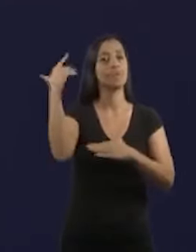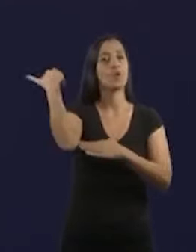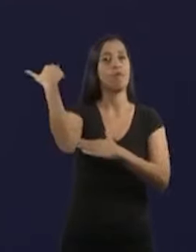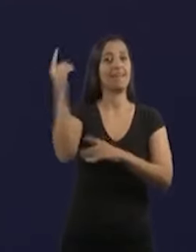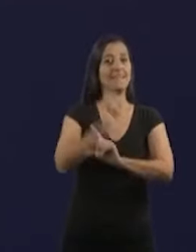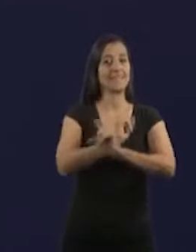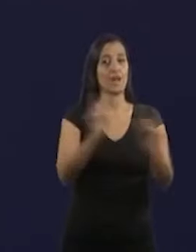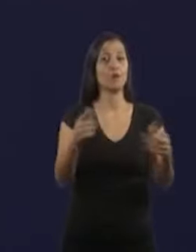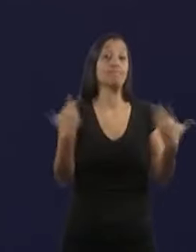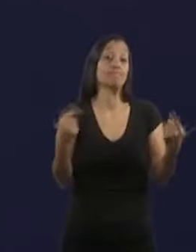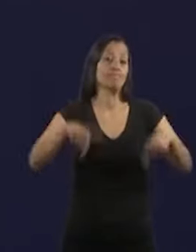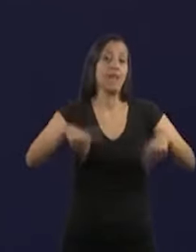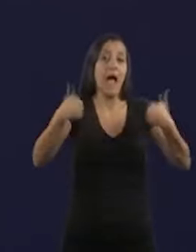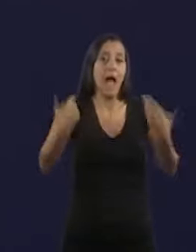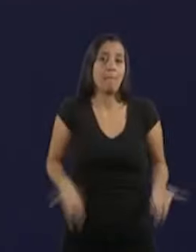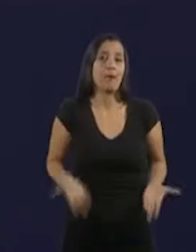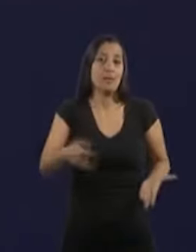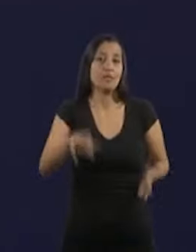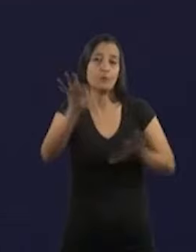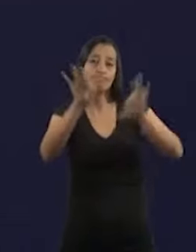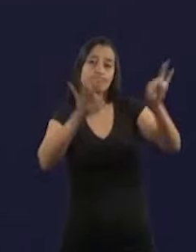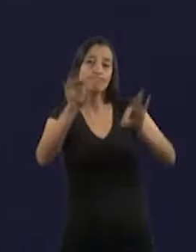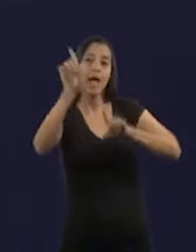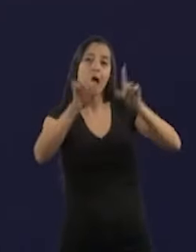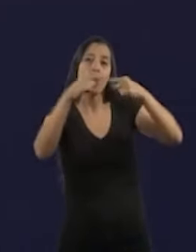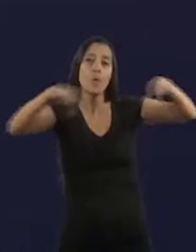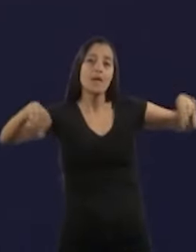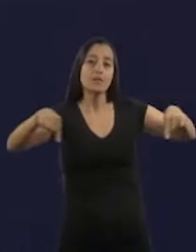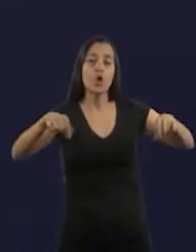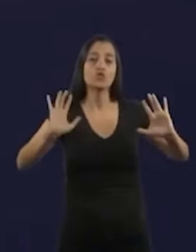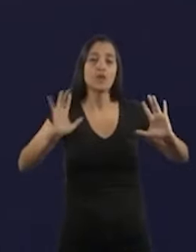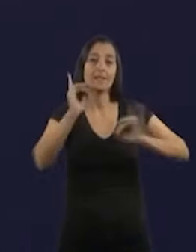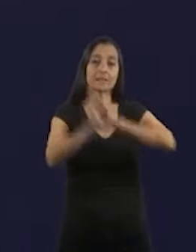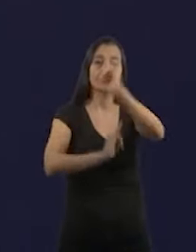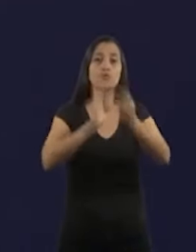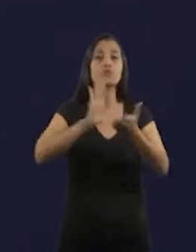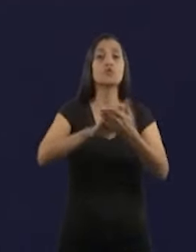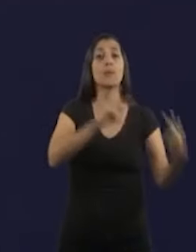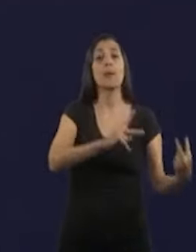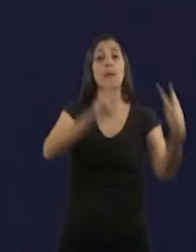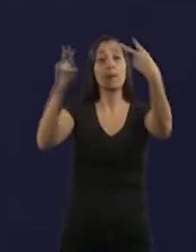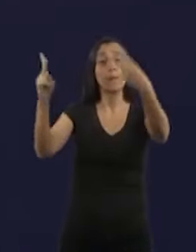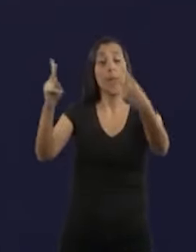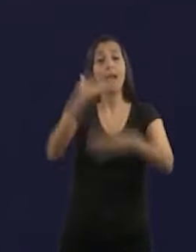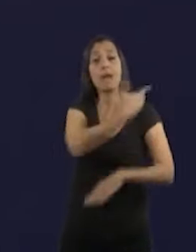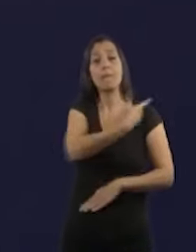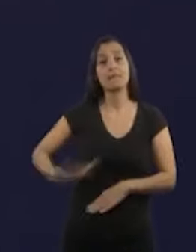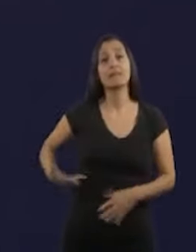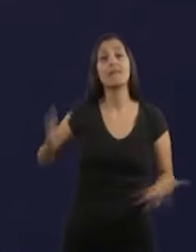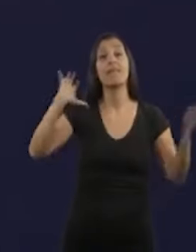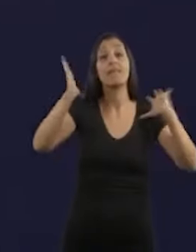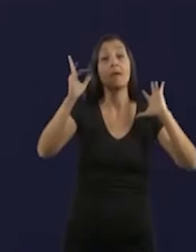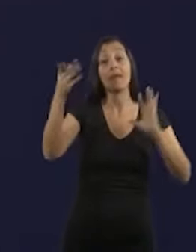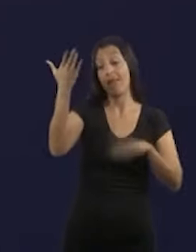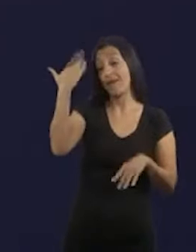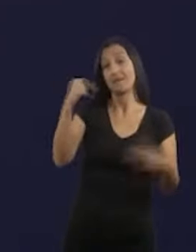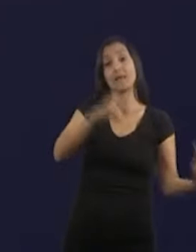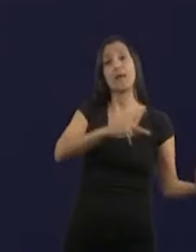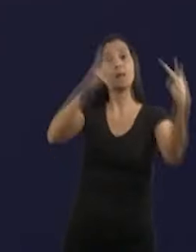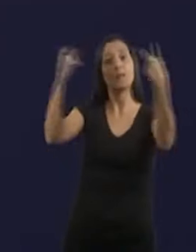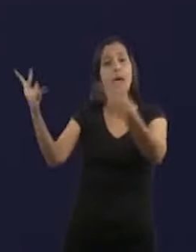conferencia, así que aprovecho para darle algunos puntos de del viaje del presidente Milei, viaje que ocurrió